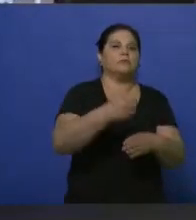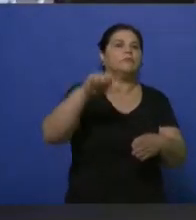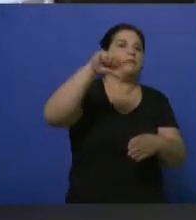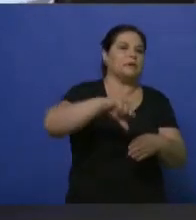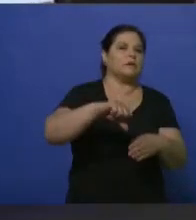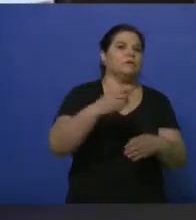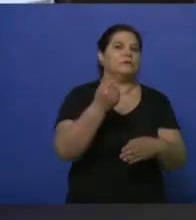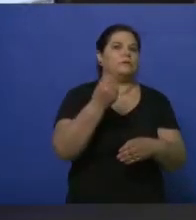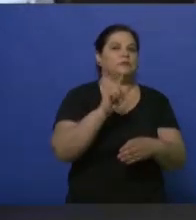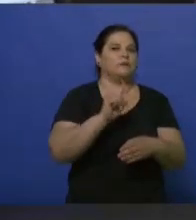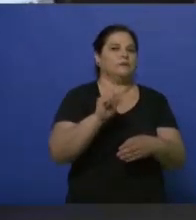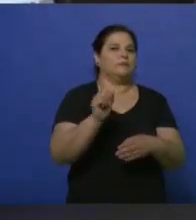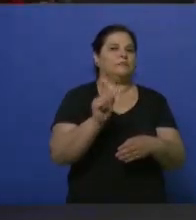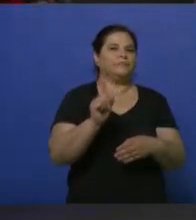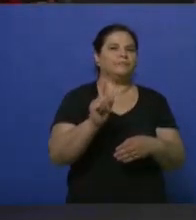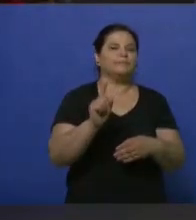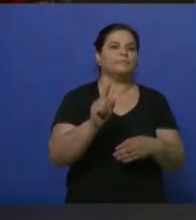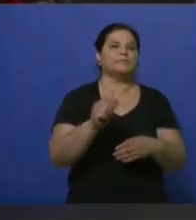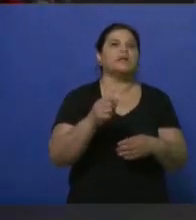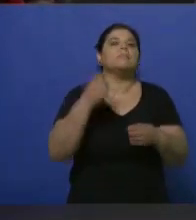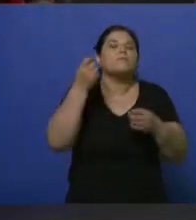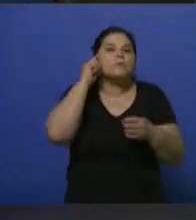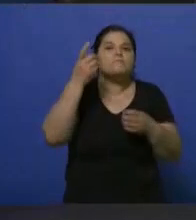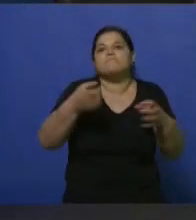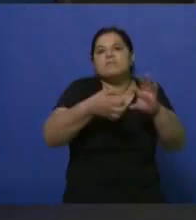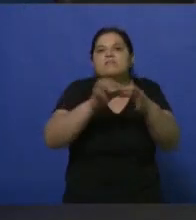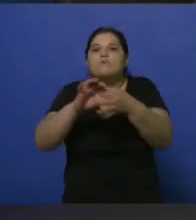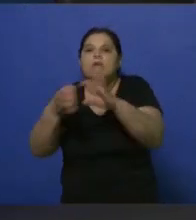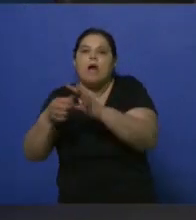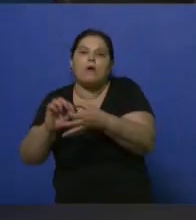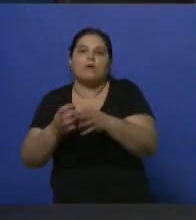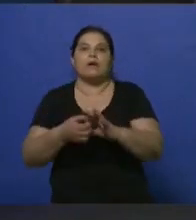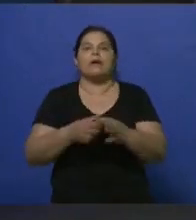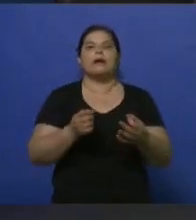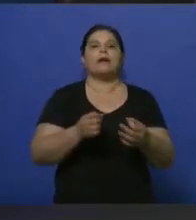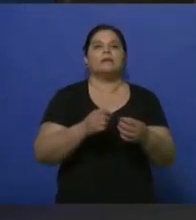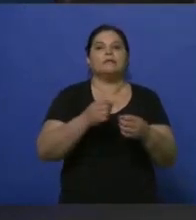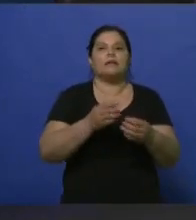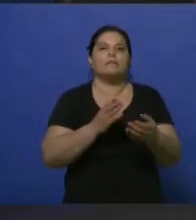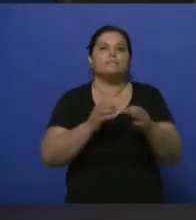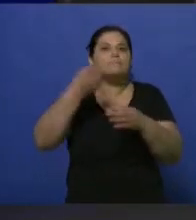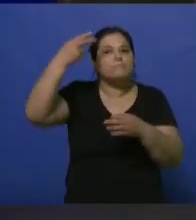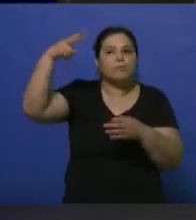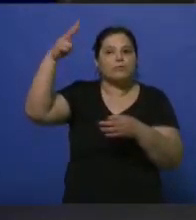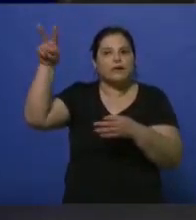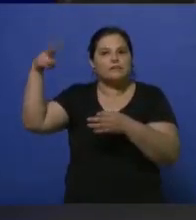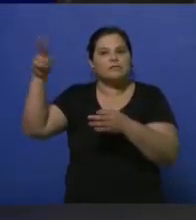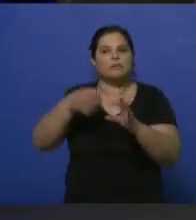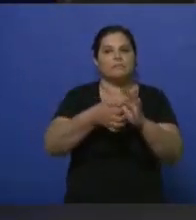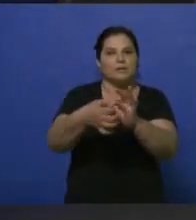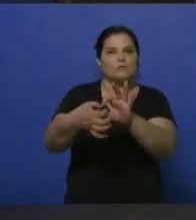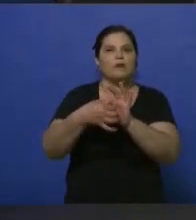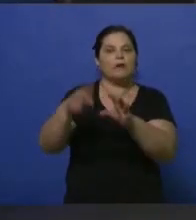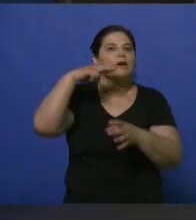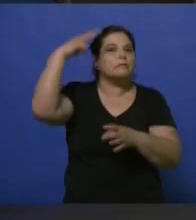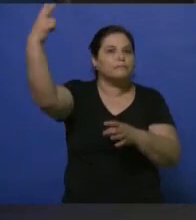que están en las cadenas de exportación o vinculados a la cadena de exportación, obviamente les está yendo mejor que aquellos que están vinculados básicamente a un mercado interno que,